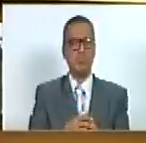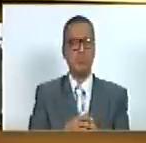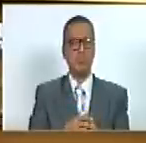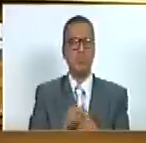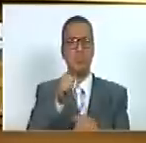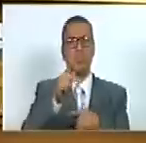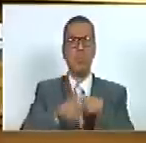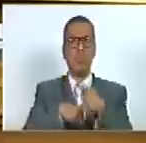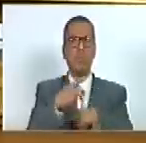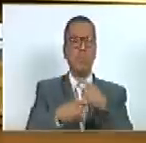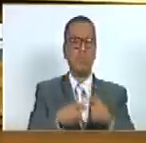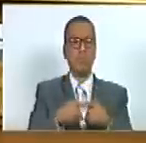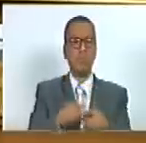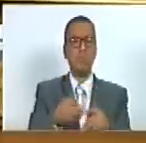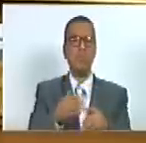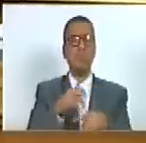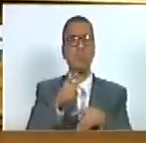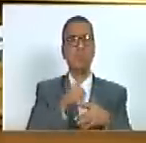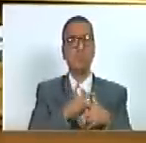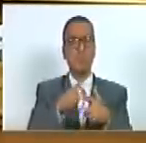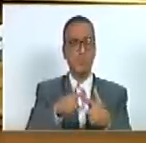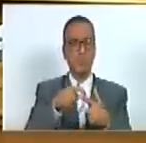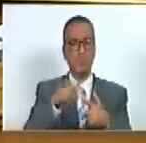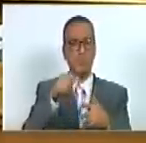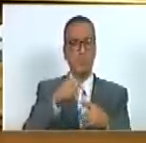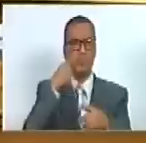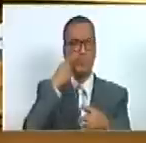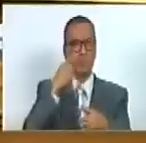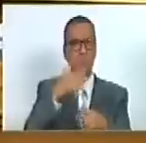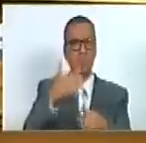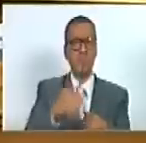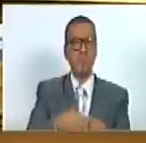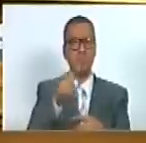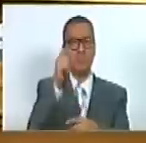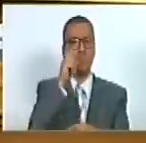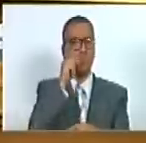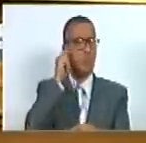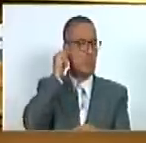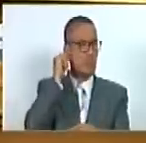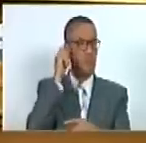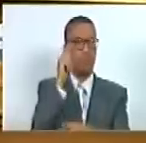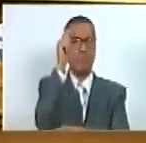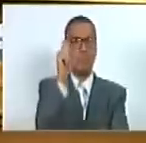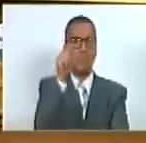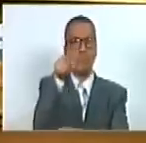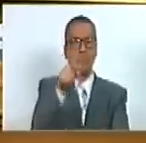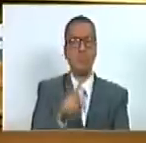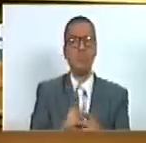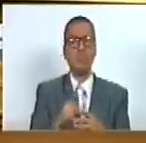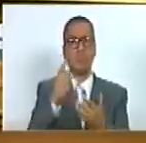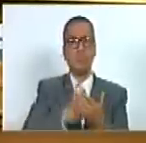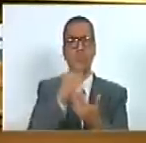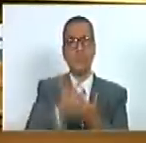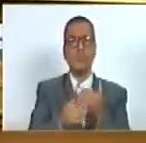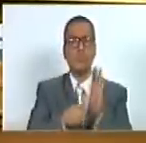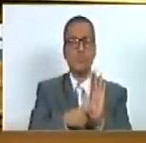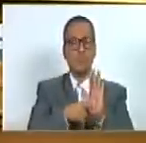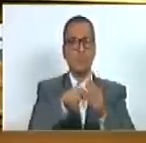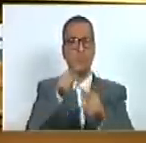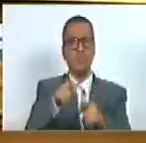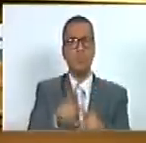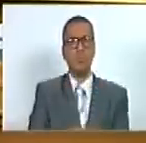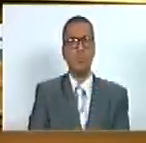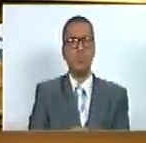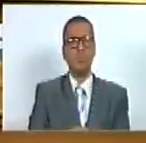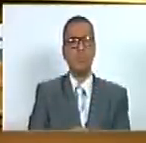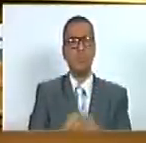Vamos a proceder entonces a someter a consideración las diputadas y diputados que estén de acuerdo con el proyecto presentado a efectos